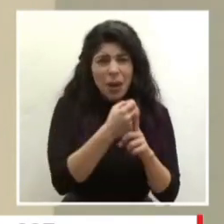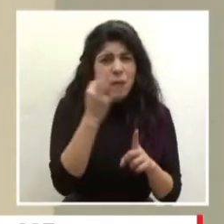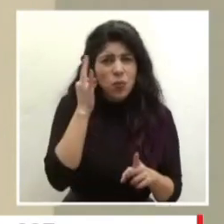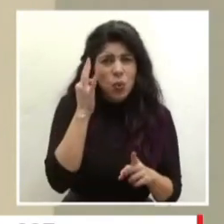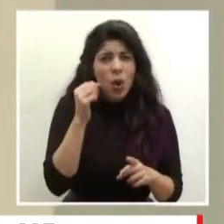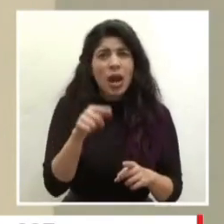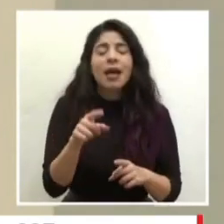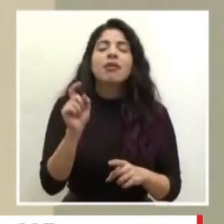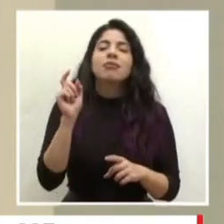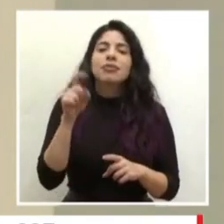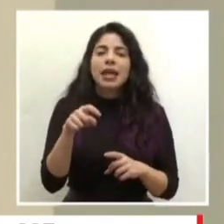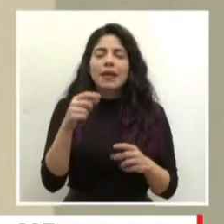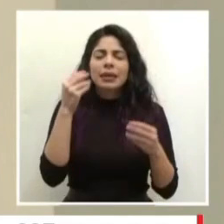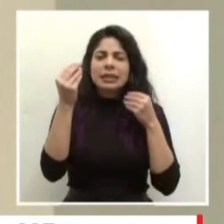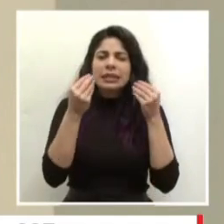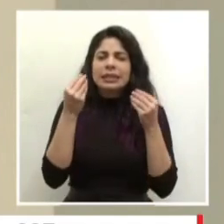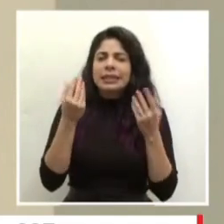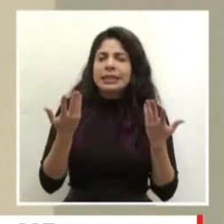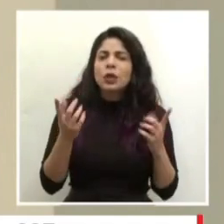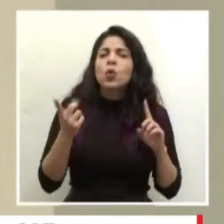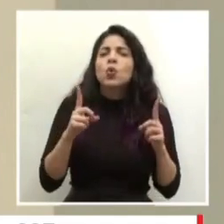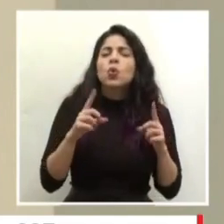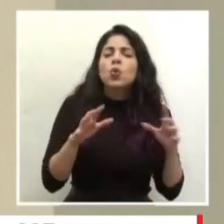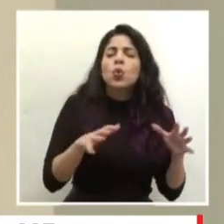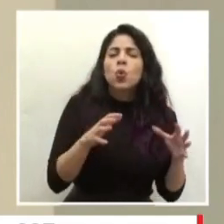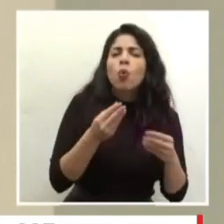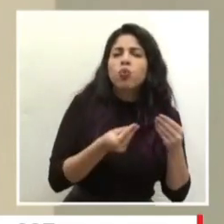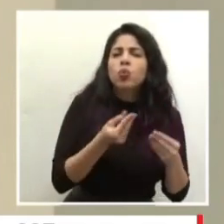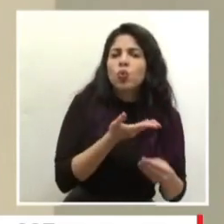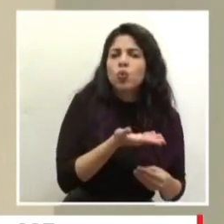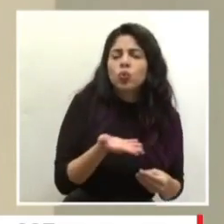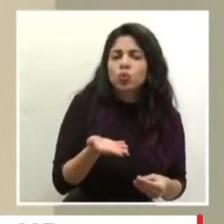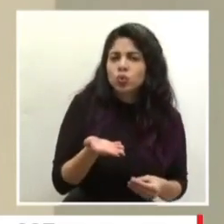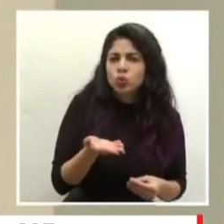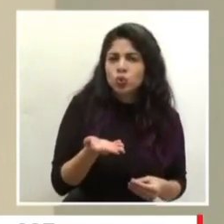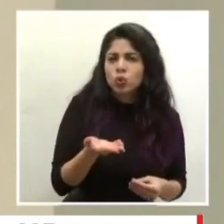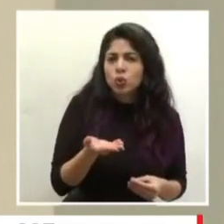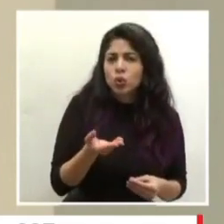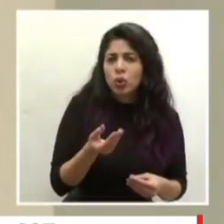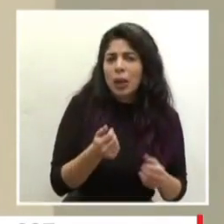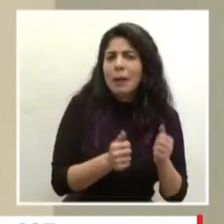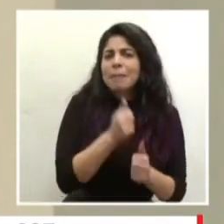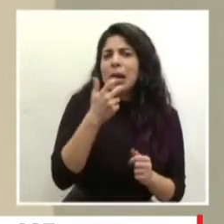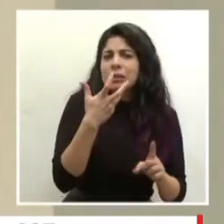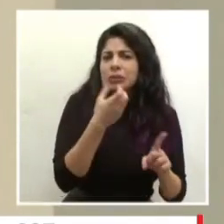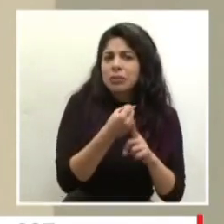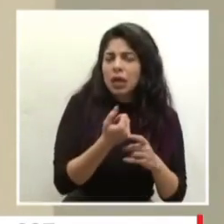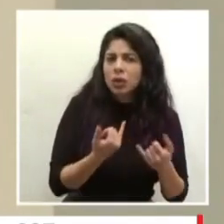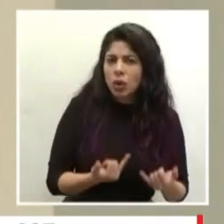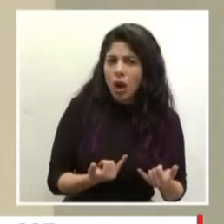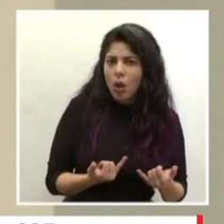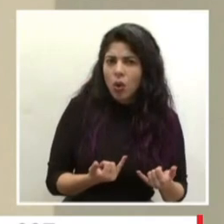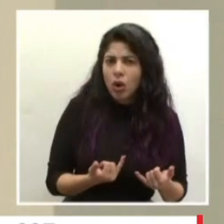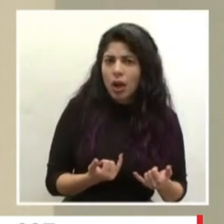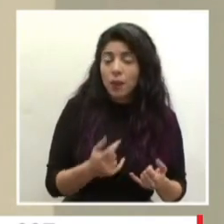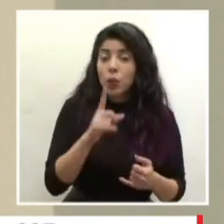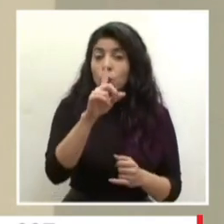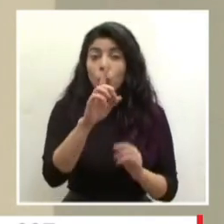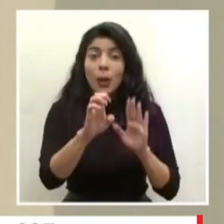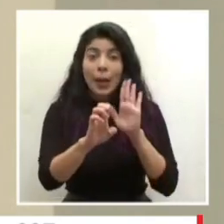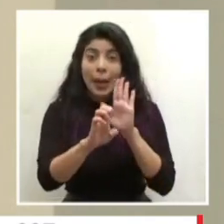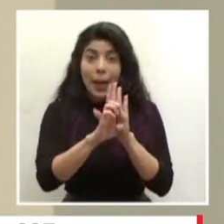una reflexión sobre cuáles son las actividades productivas que en primera instancia han sido muy golpeadas con esta pandemia. Uno de los